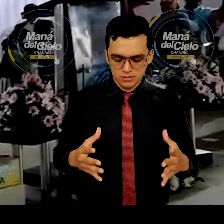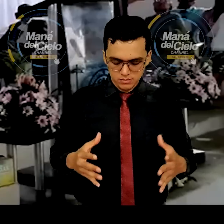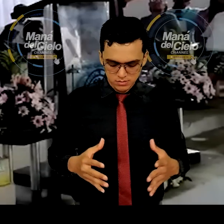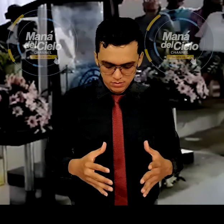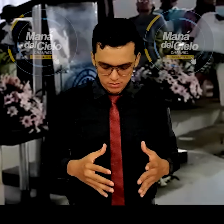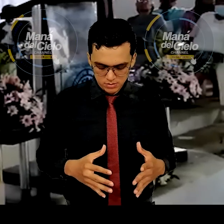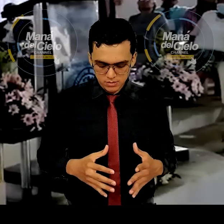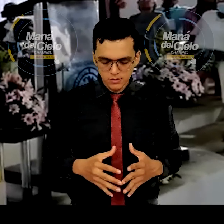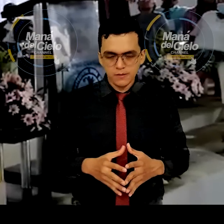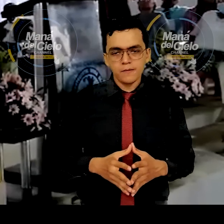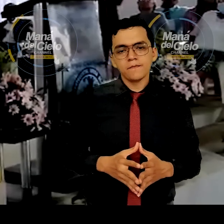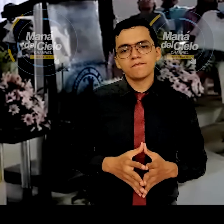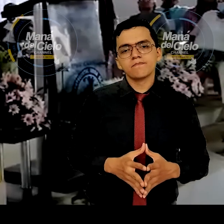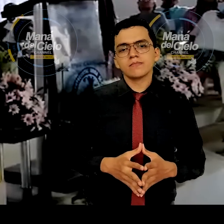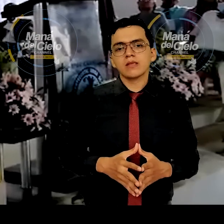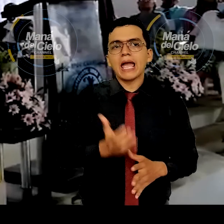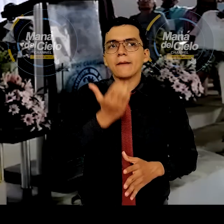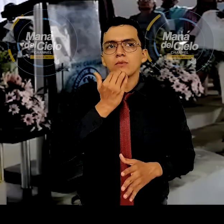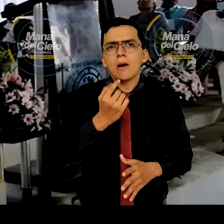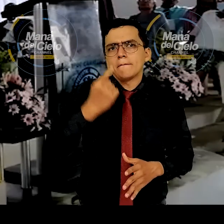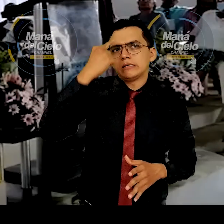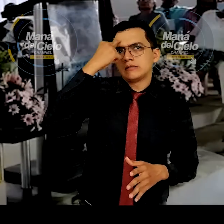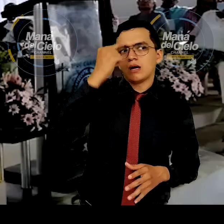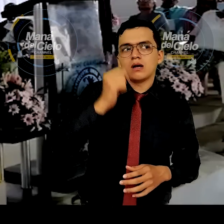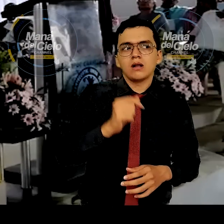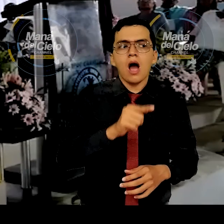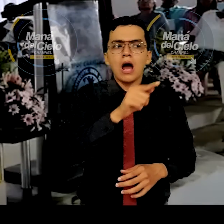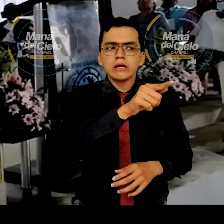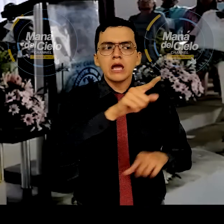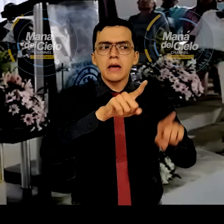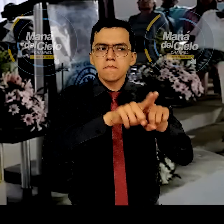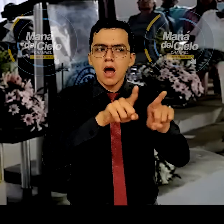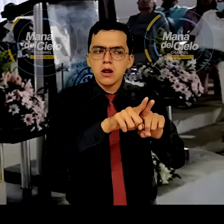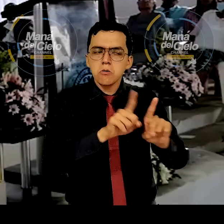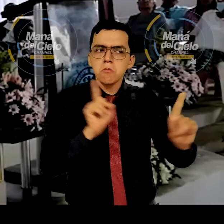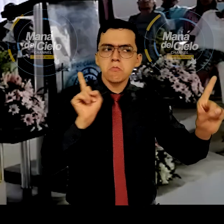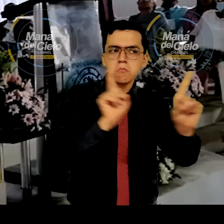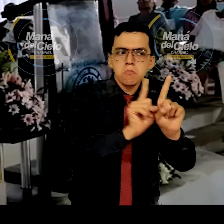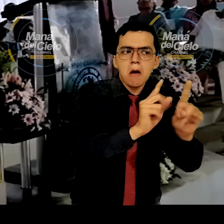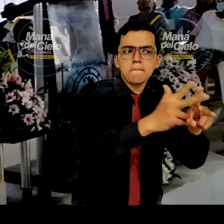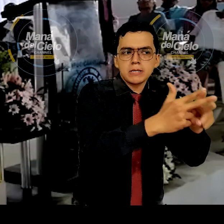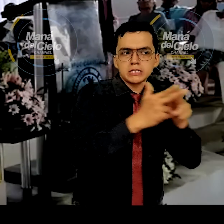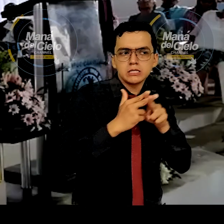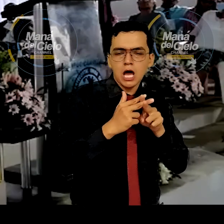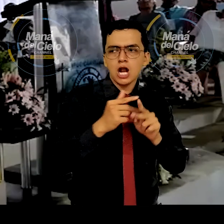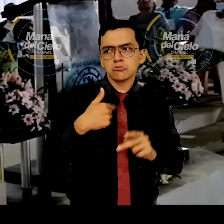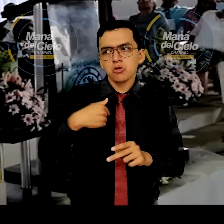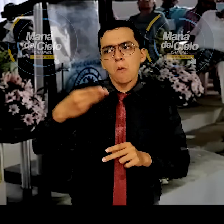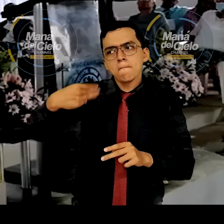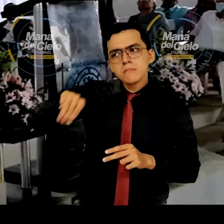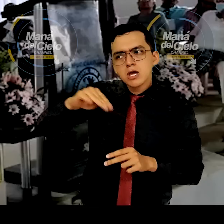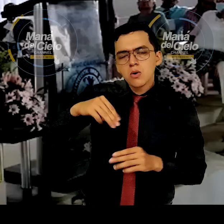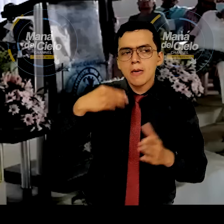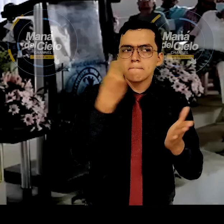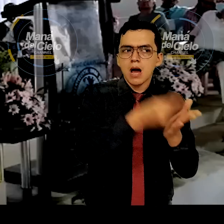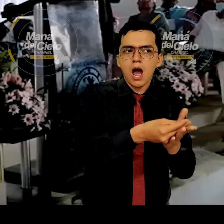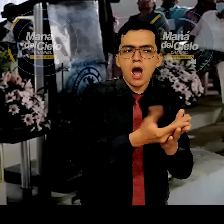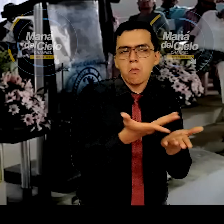a ir donde el hermano tal que me preste una platica. Imagínate, yo le puedo pagar el miércoles, pero mañana martes hay que